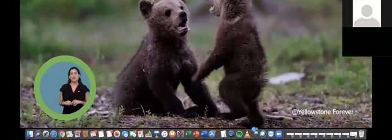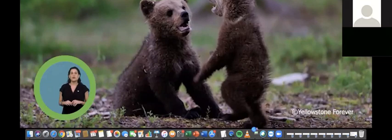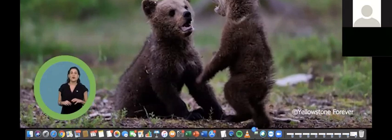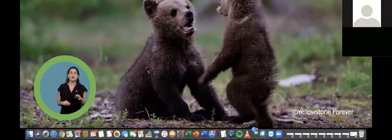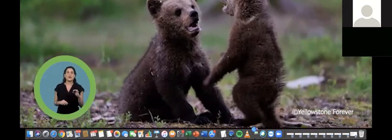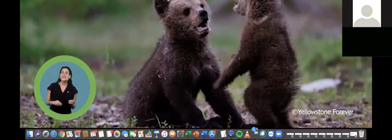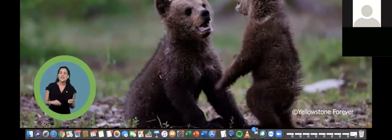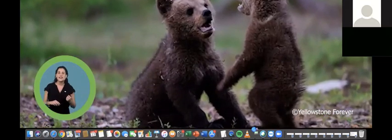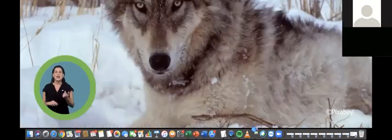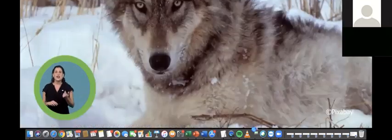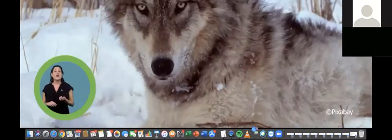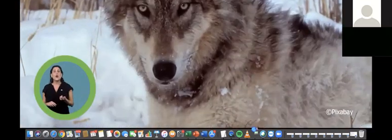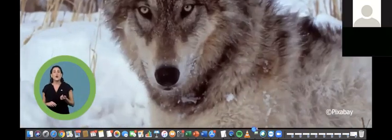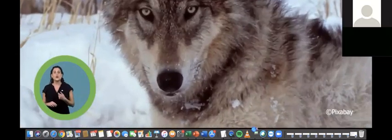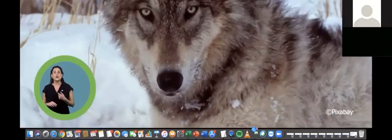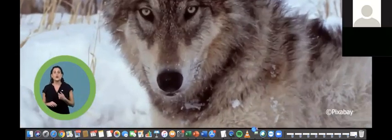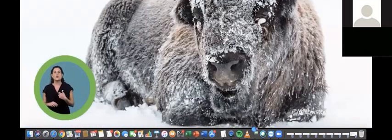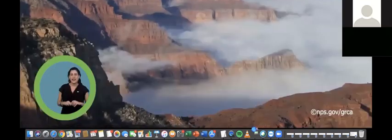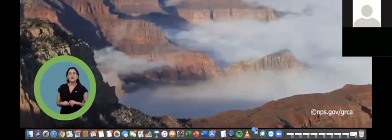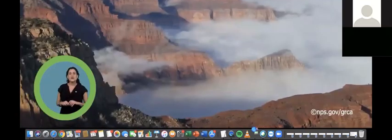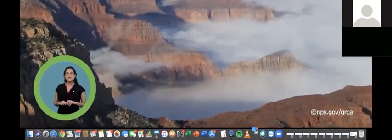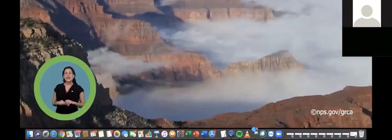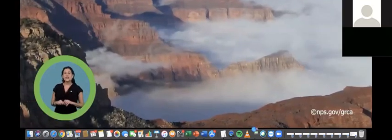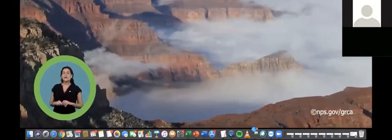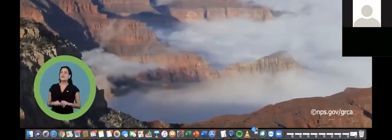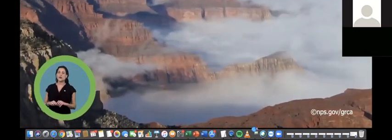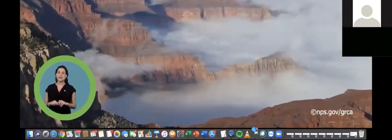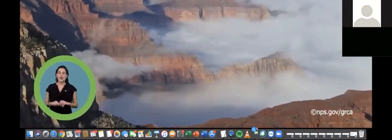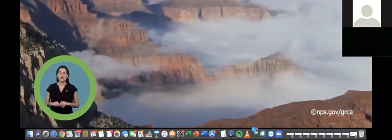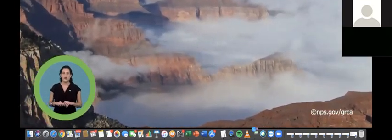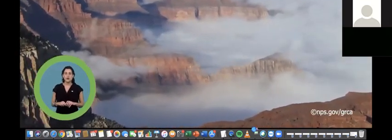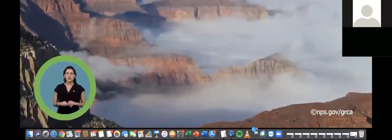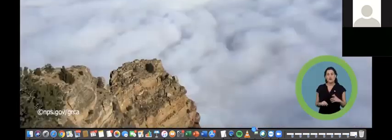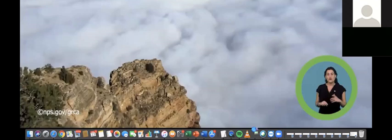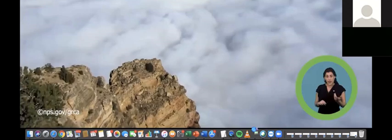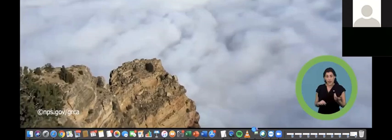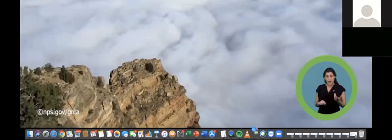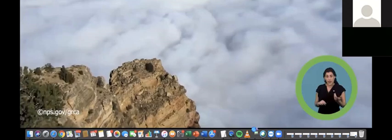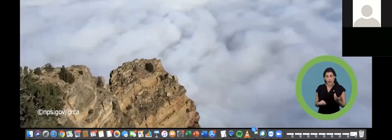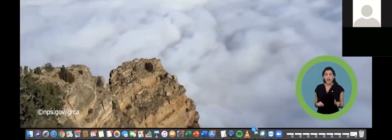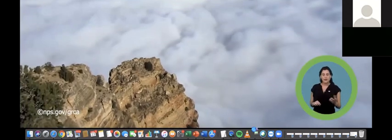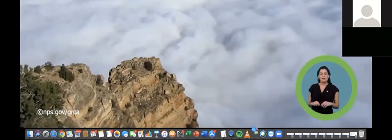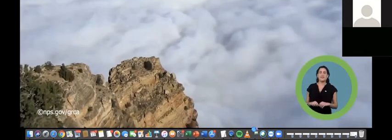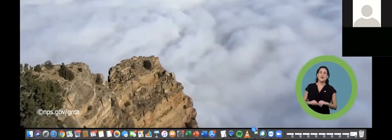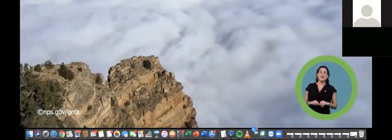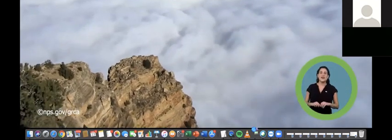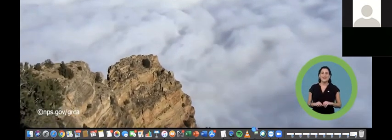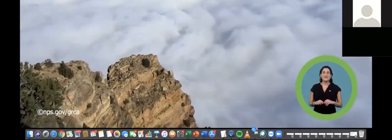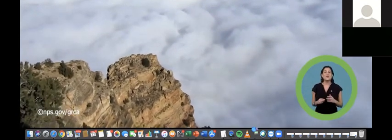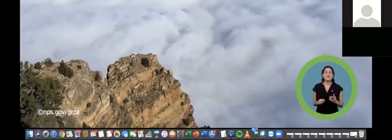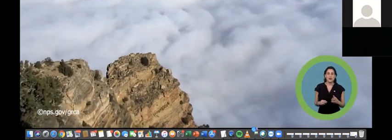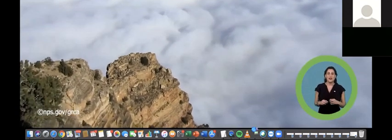alces. El Gran Cañón. Este es uno de los parques más famosos de Estados Unidos. Fue declarado Patrimonio de la Humanidad por la UNESCO.